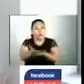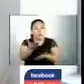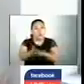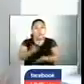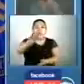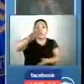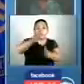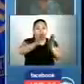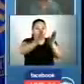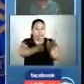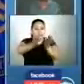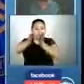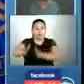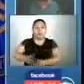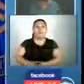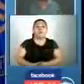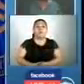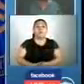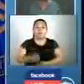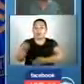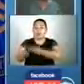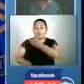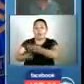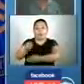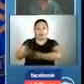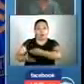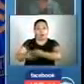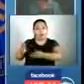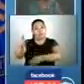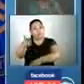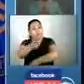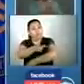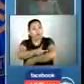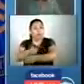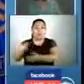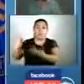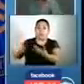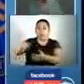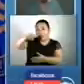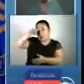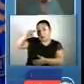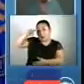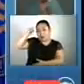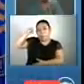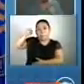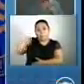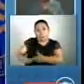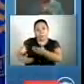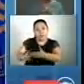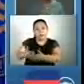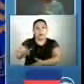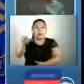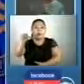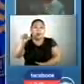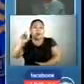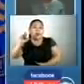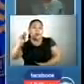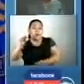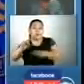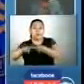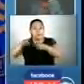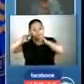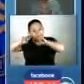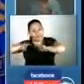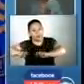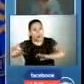etapas muy valiosas. Una tecnología de plataforma de vacunas que llevó años de trabajo para proteger el ARN y el vector ya que